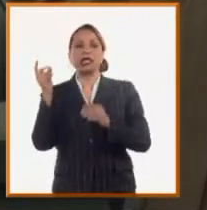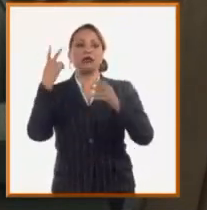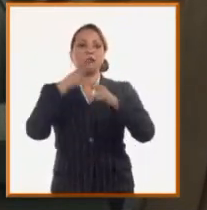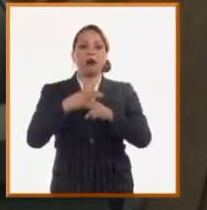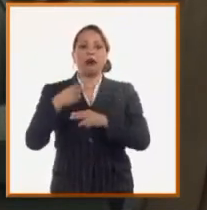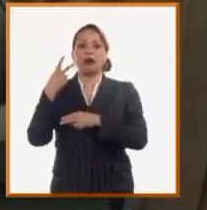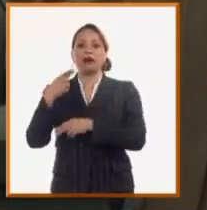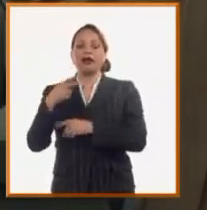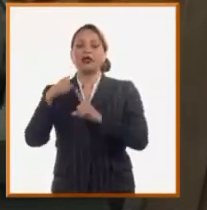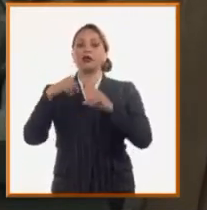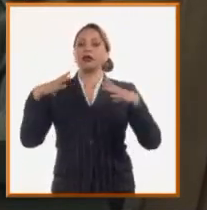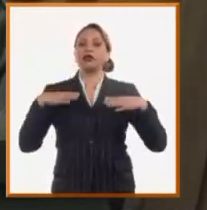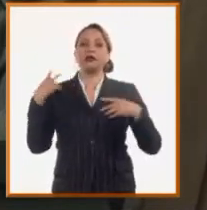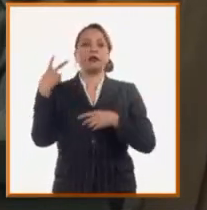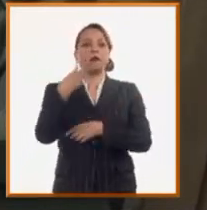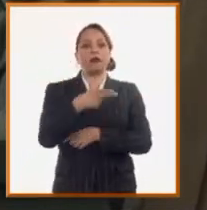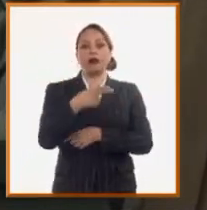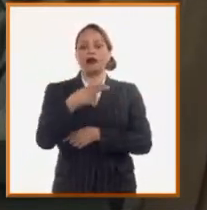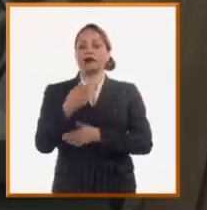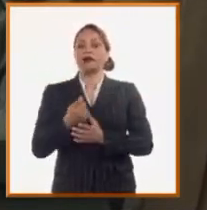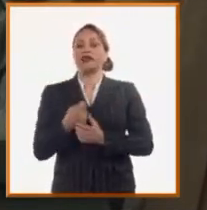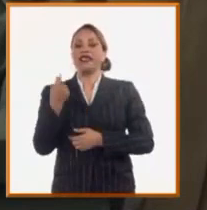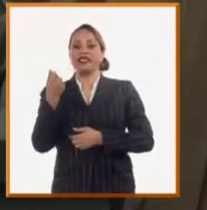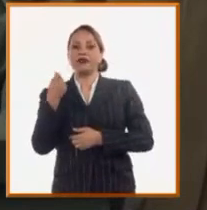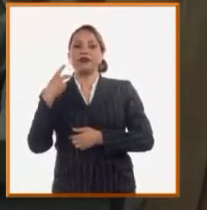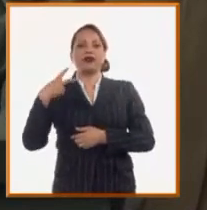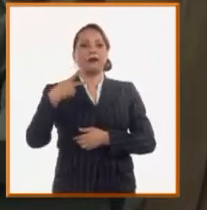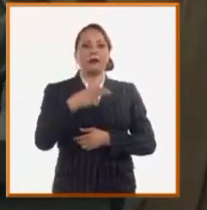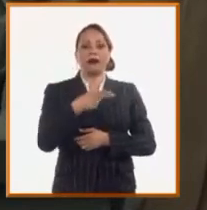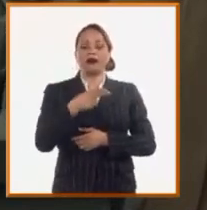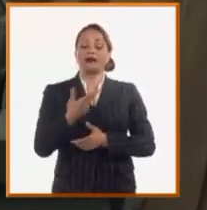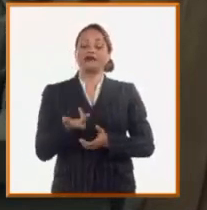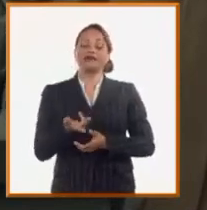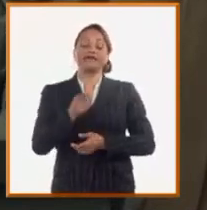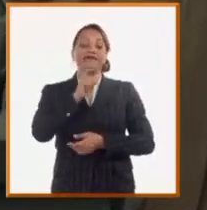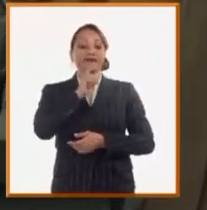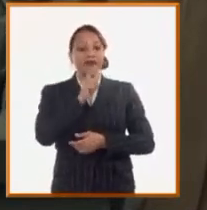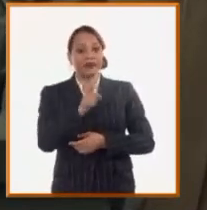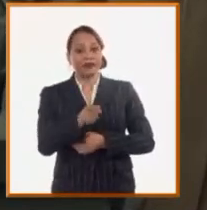ni turismo. Nos costó mucho trabajo exportar.